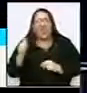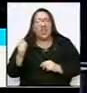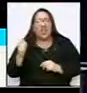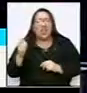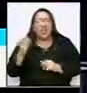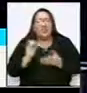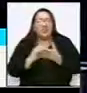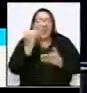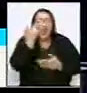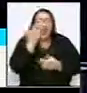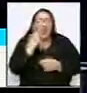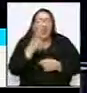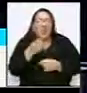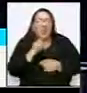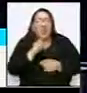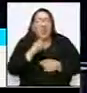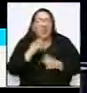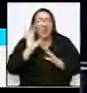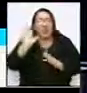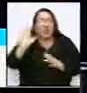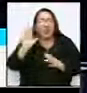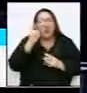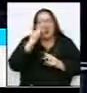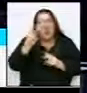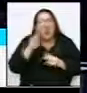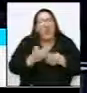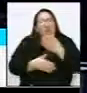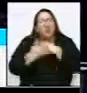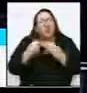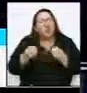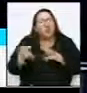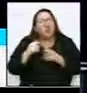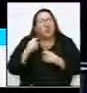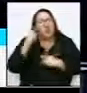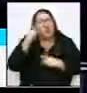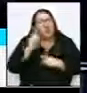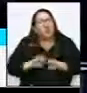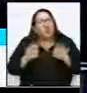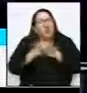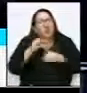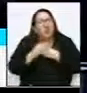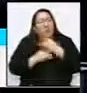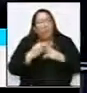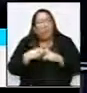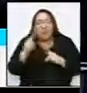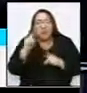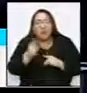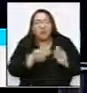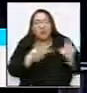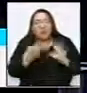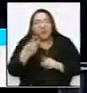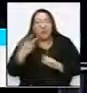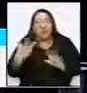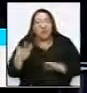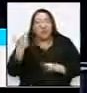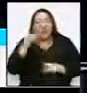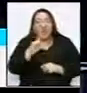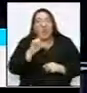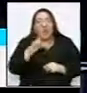norteamericana, ya era una potencia mundial cuando en 1828 Javier Luna